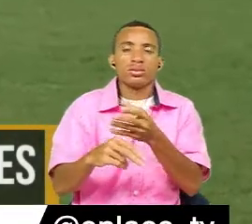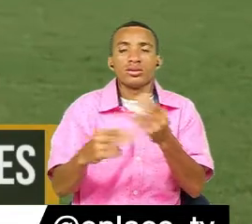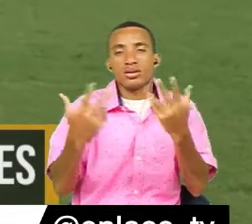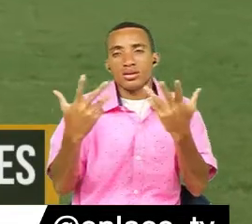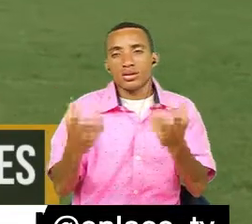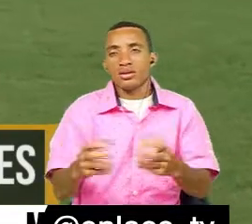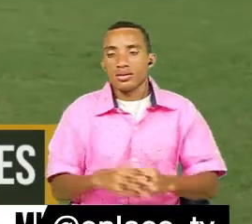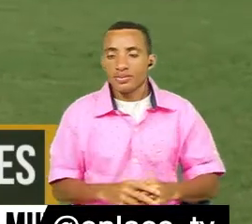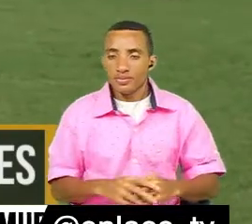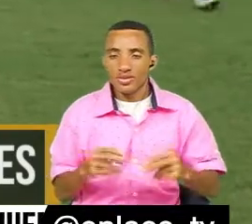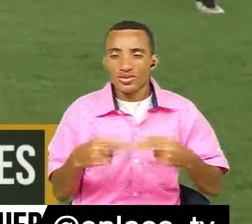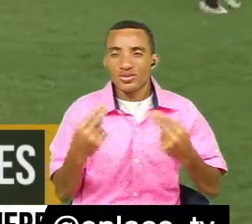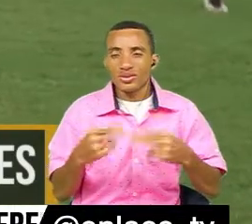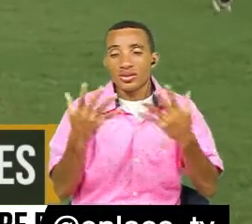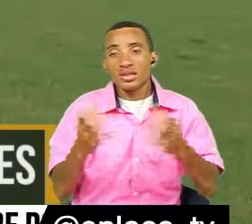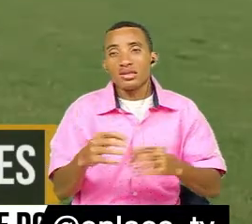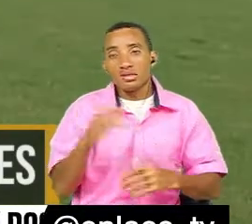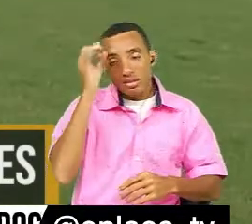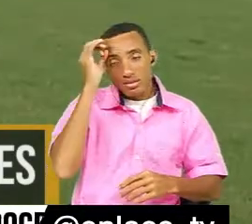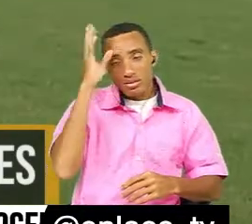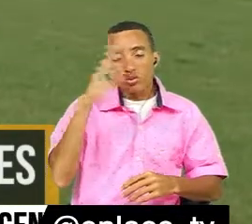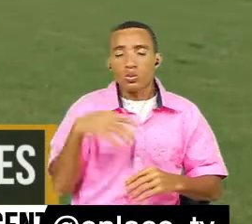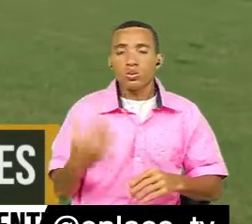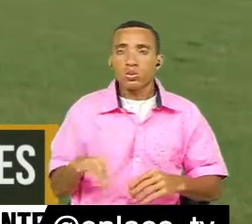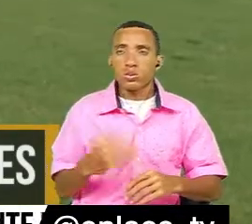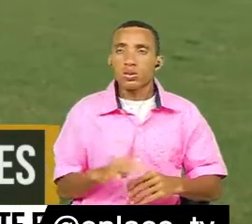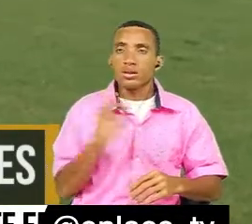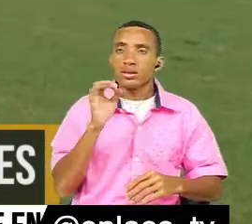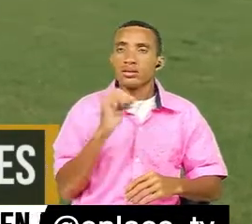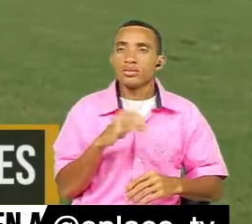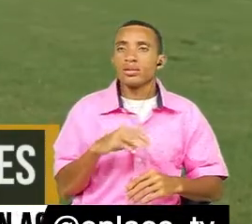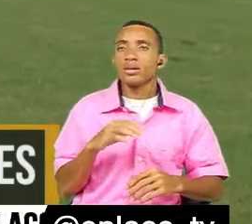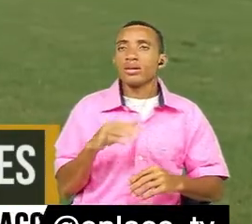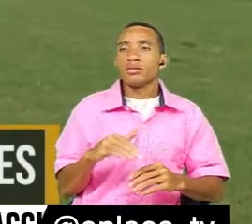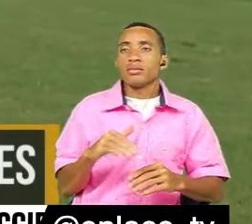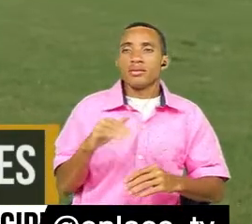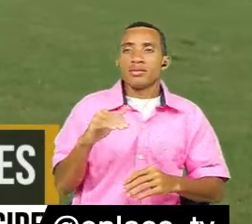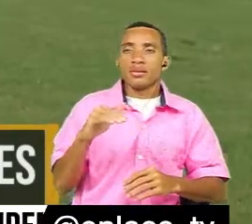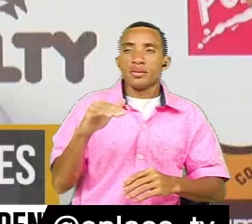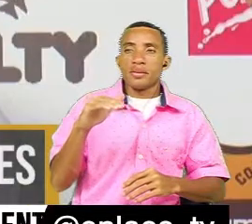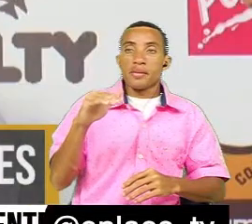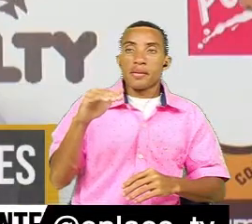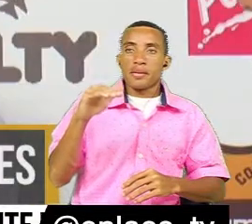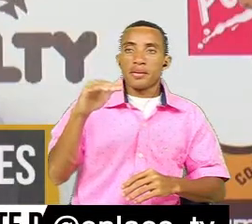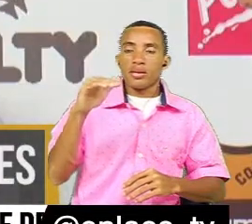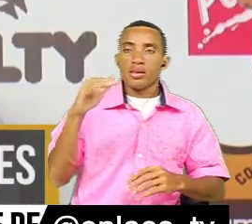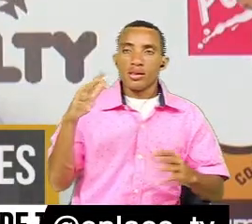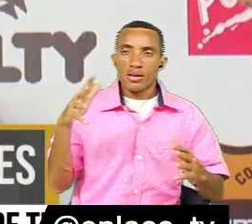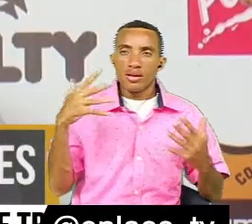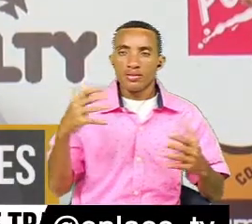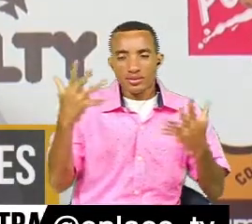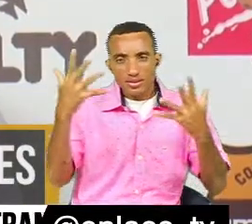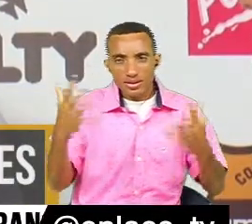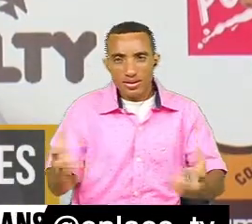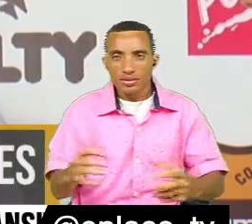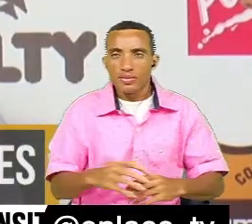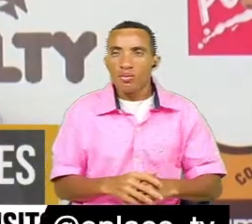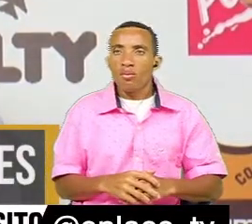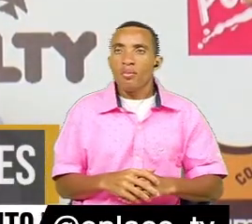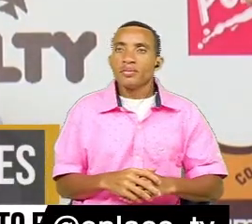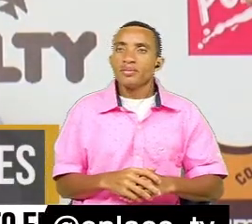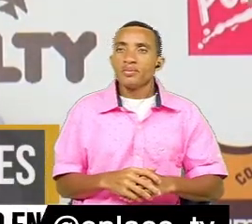aurinegros, pese a la altura que los espera, acostumbrados a temperaturas más altas. Pero tenemos que quitarle balón,